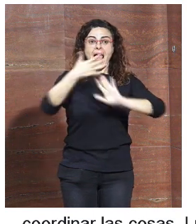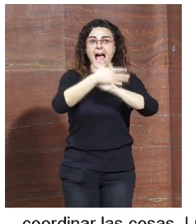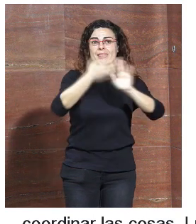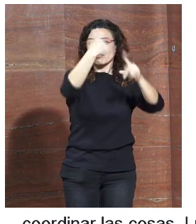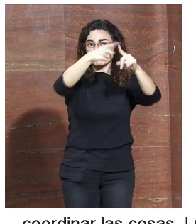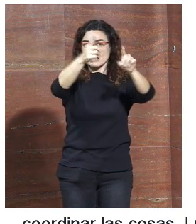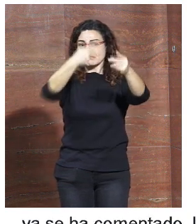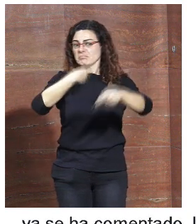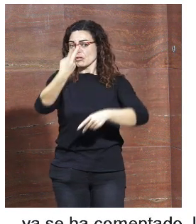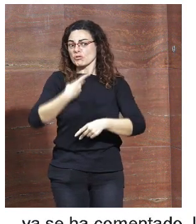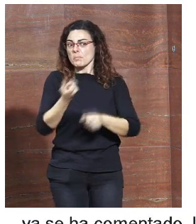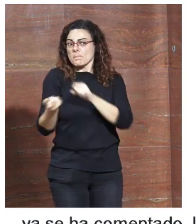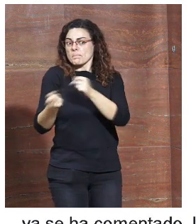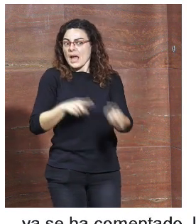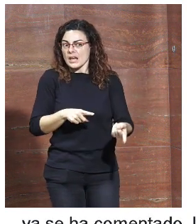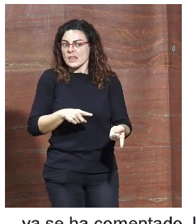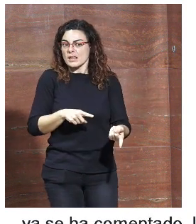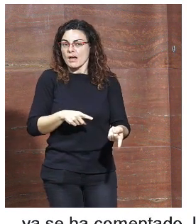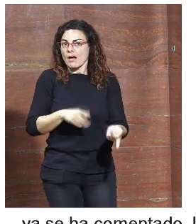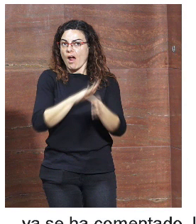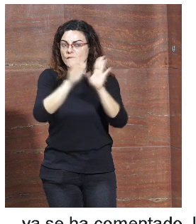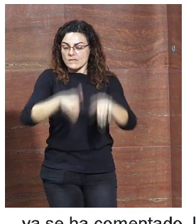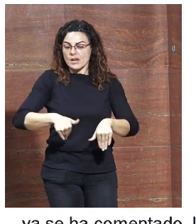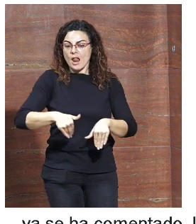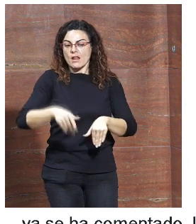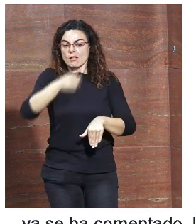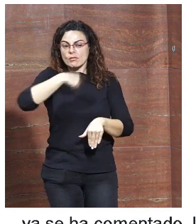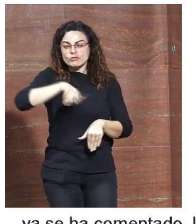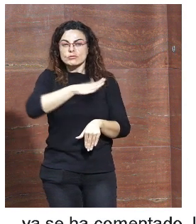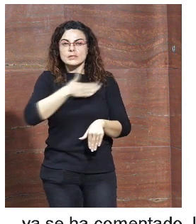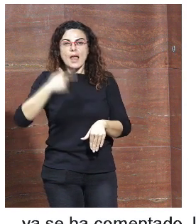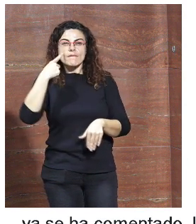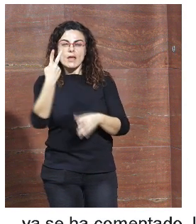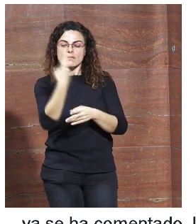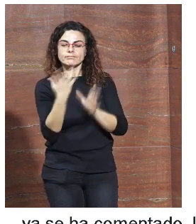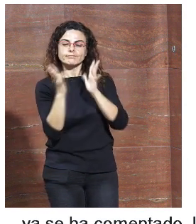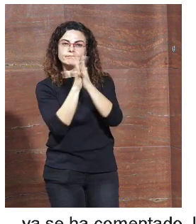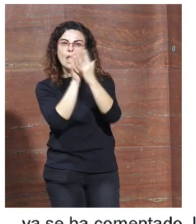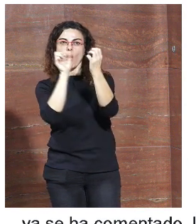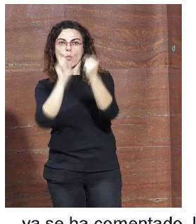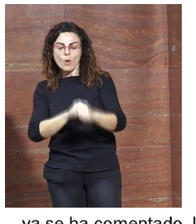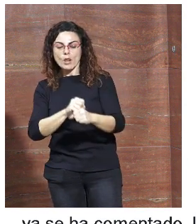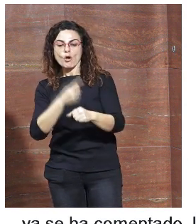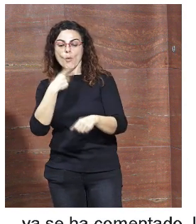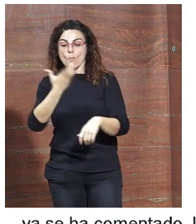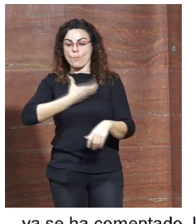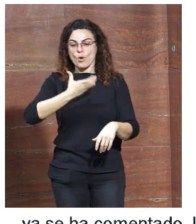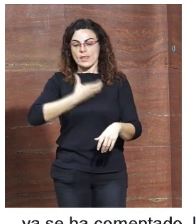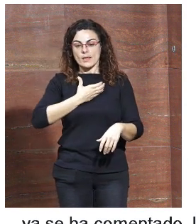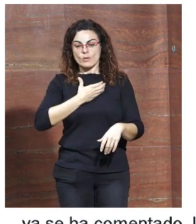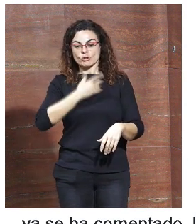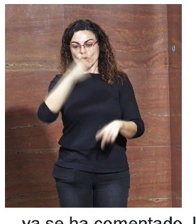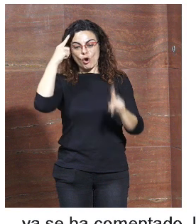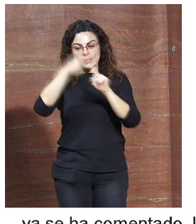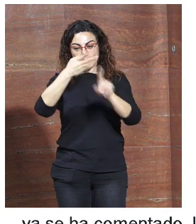muchos puntos en común, pero nunca nos hemos sentado a una mesa para ver cómo nos juntábamos a la hora de, pues, ¿no?, defender municipios mucho más vivibles,